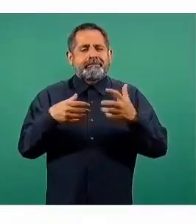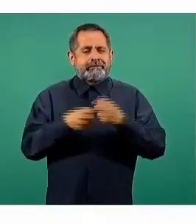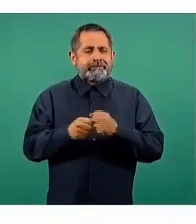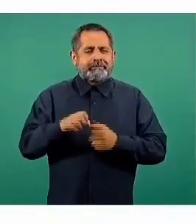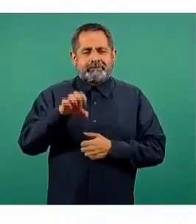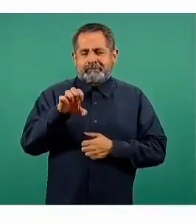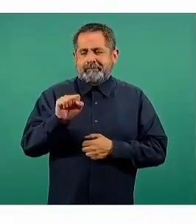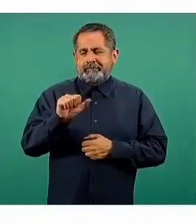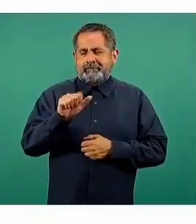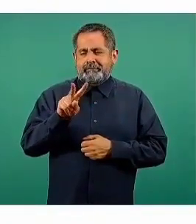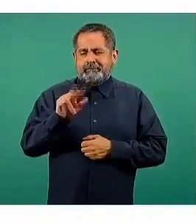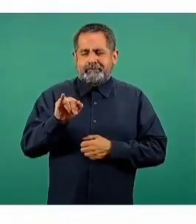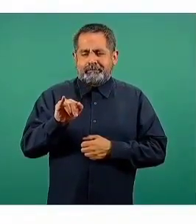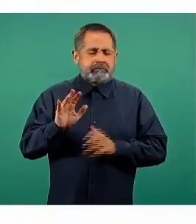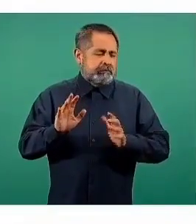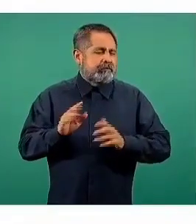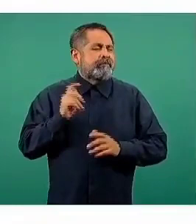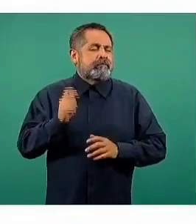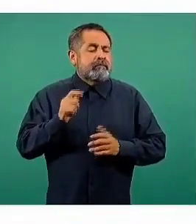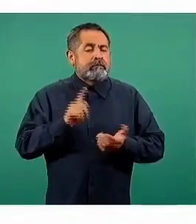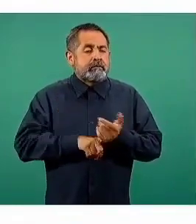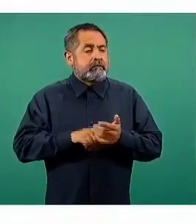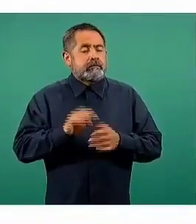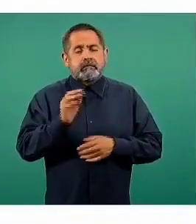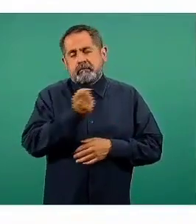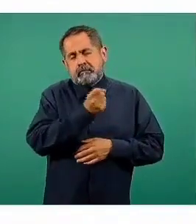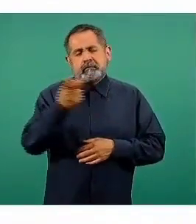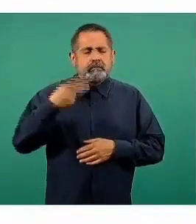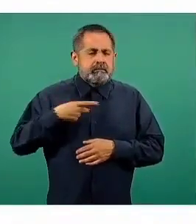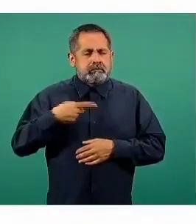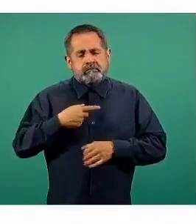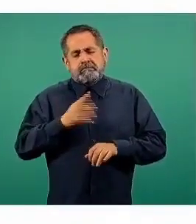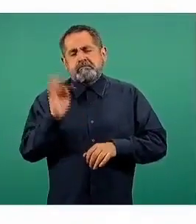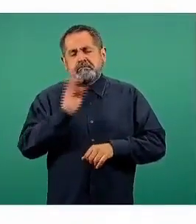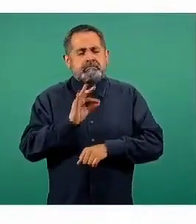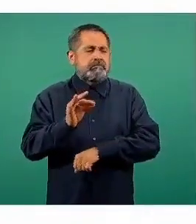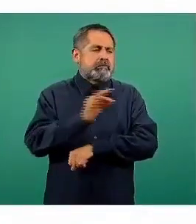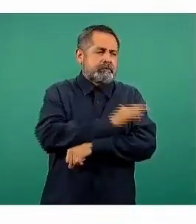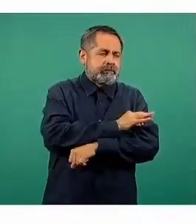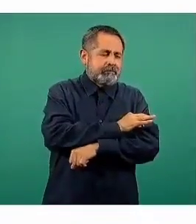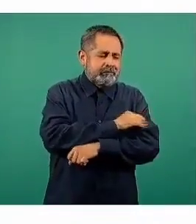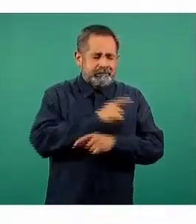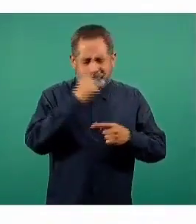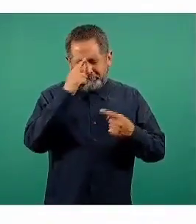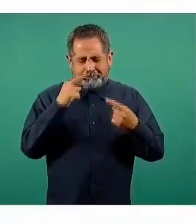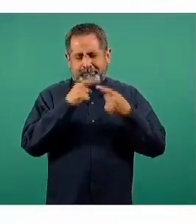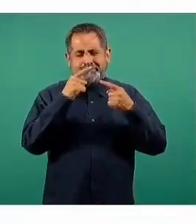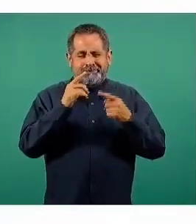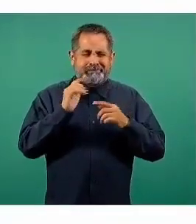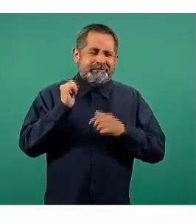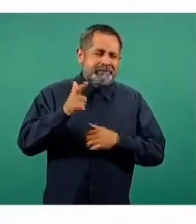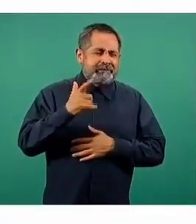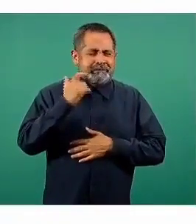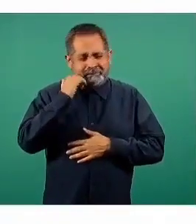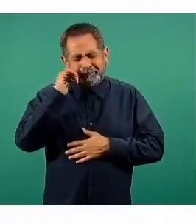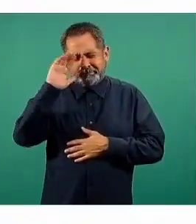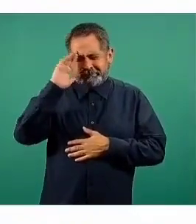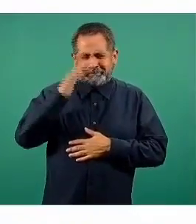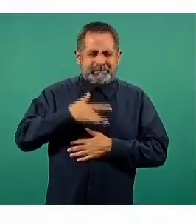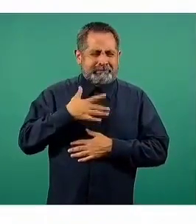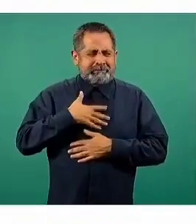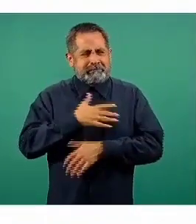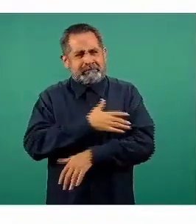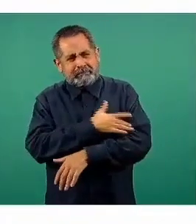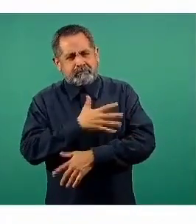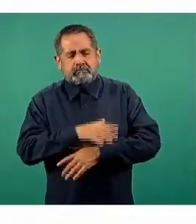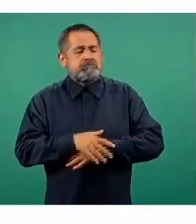inmunización, y son aquellas condiciones, aquellas alteraciones que puede sufrir el organismo humano ante la presencia de una vacuna. En